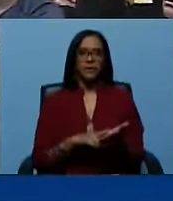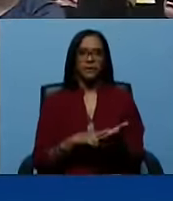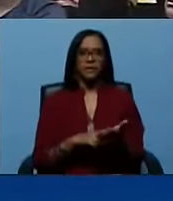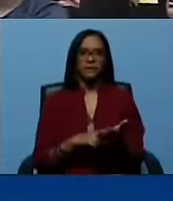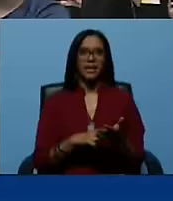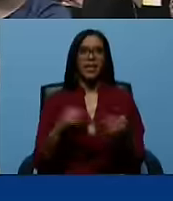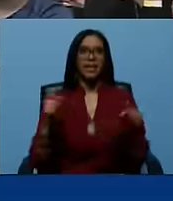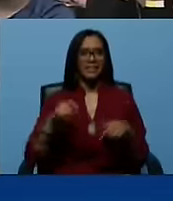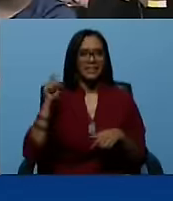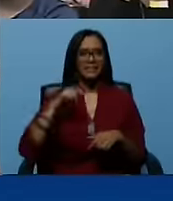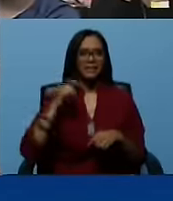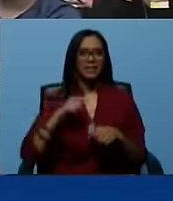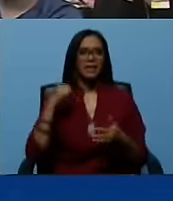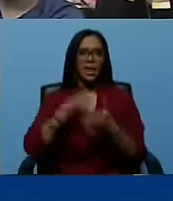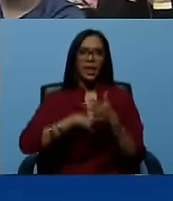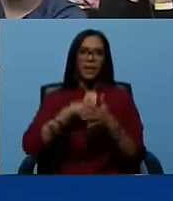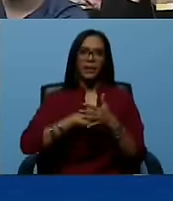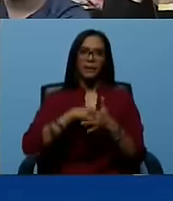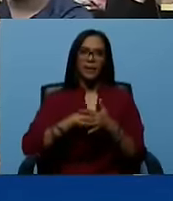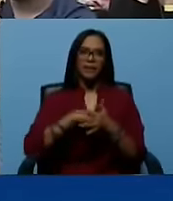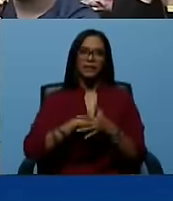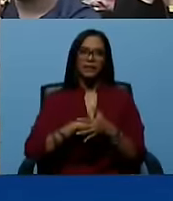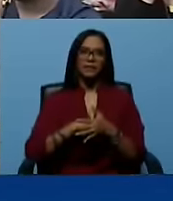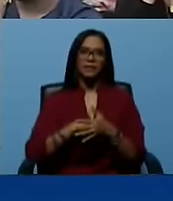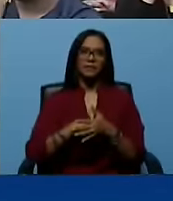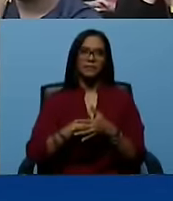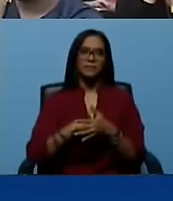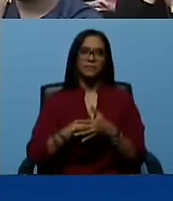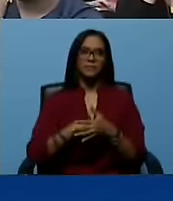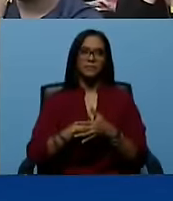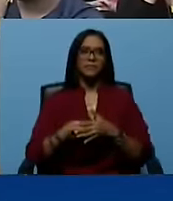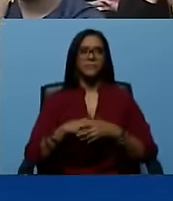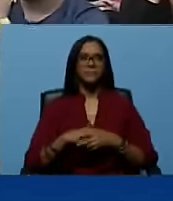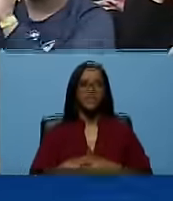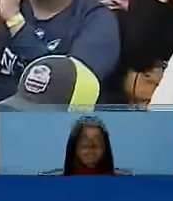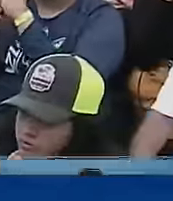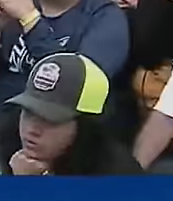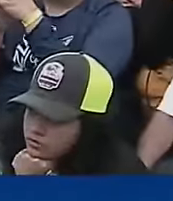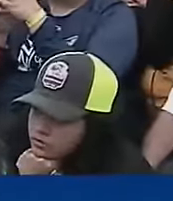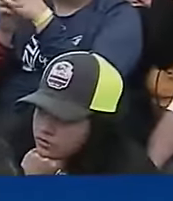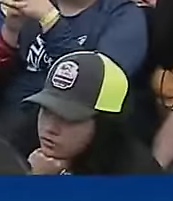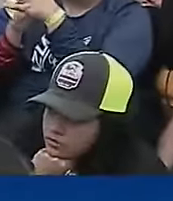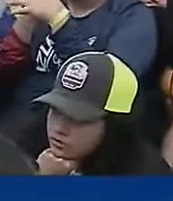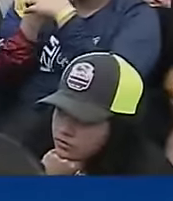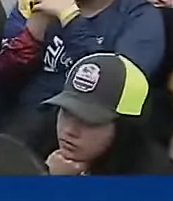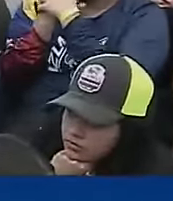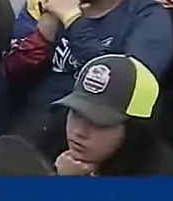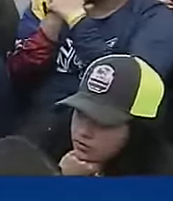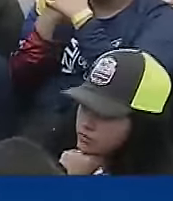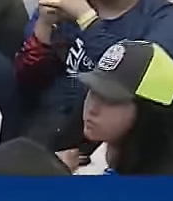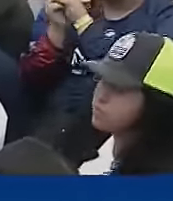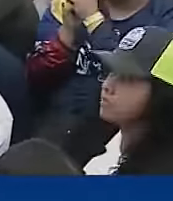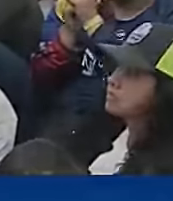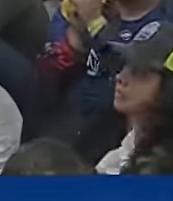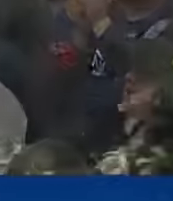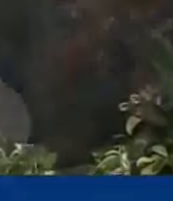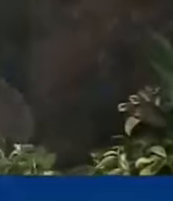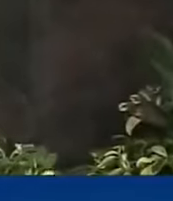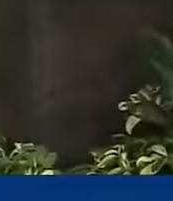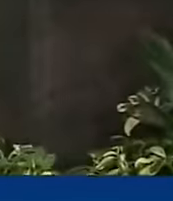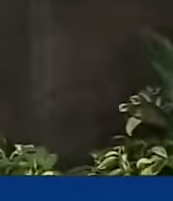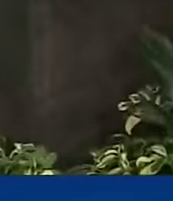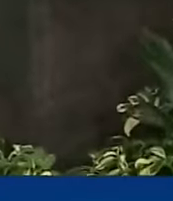en la necesidad de dar la batalla comunicacional. Hay que hacer más,